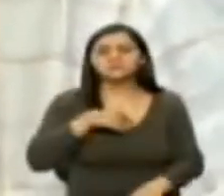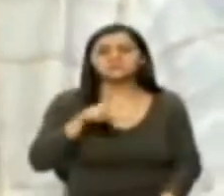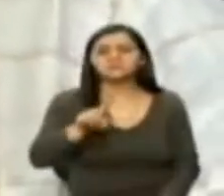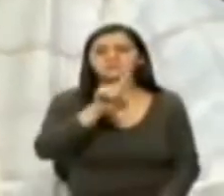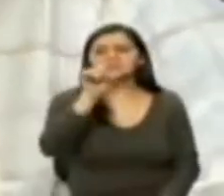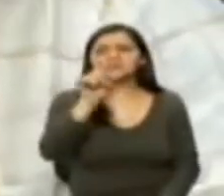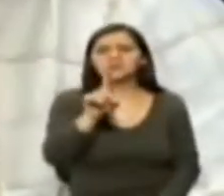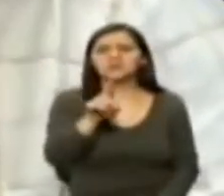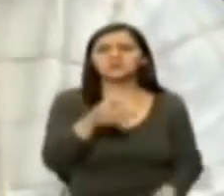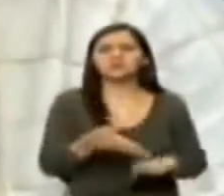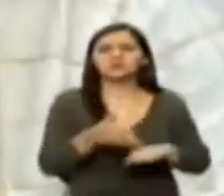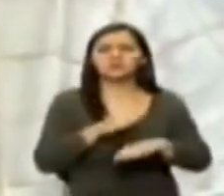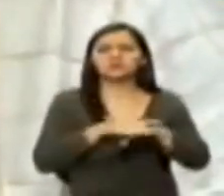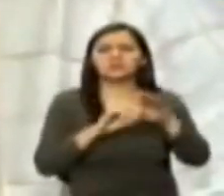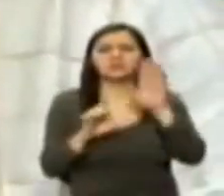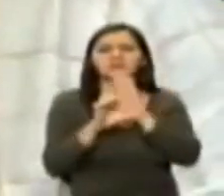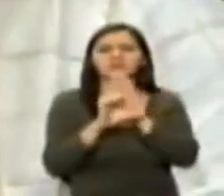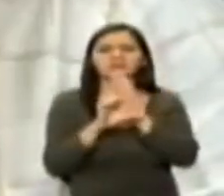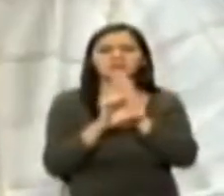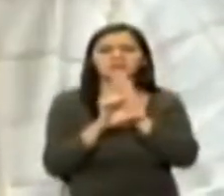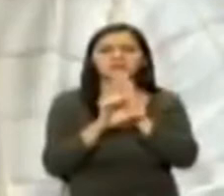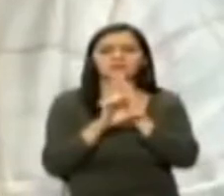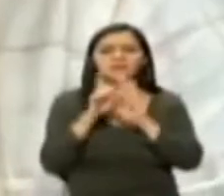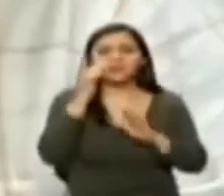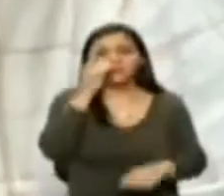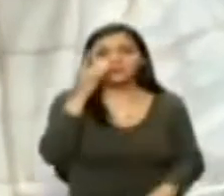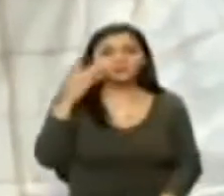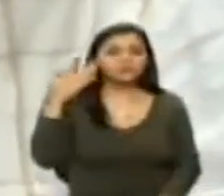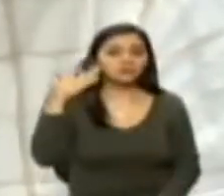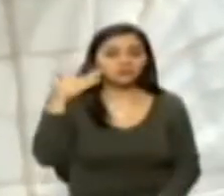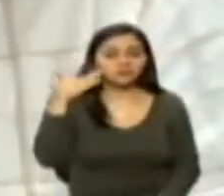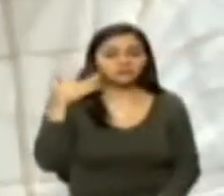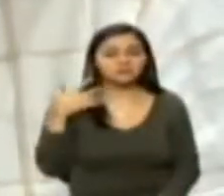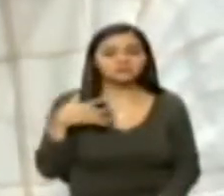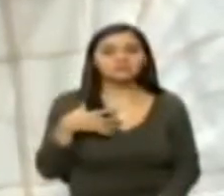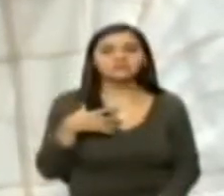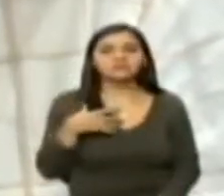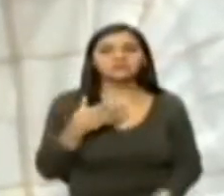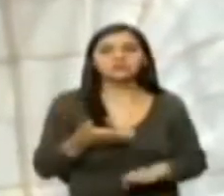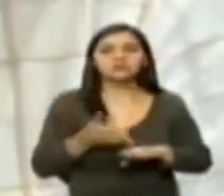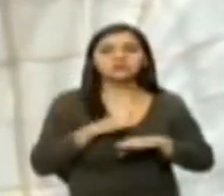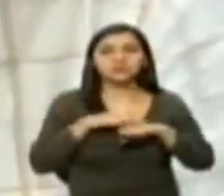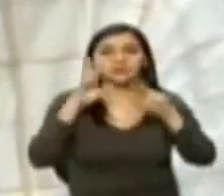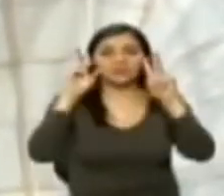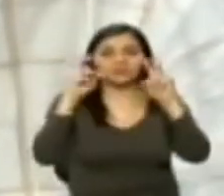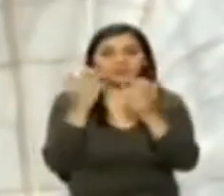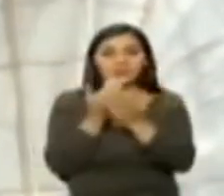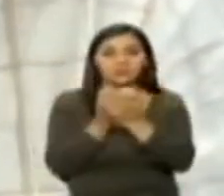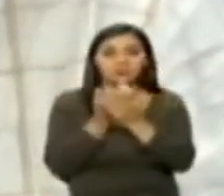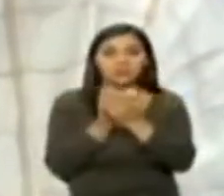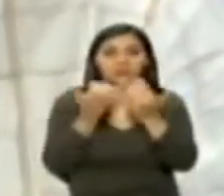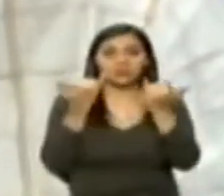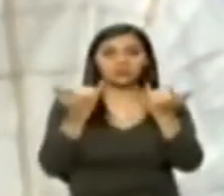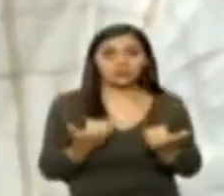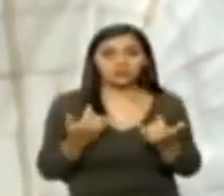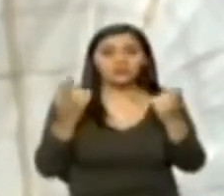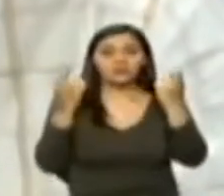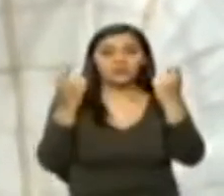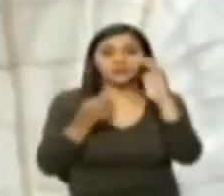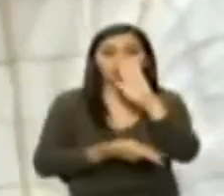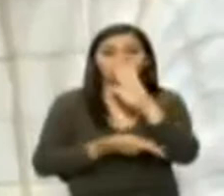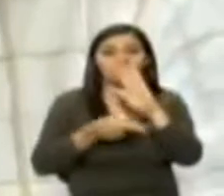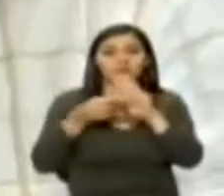la ley especial amazónica. Señor presidente, en la coyuntura económica actual, con la caída del precio del